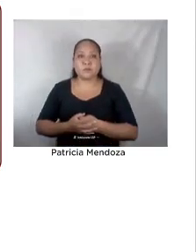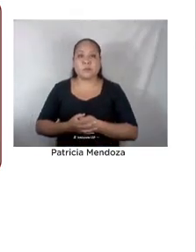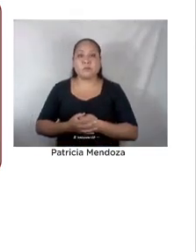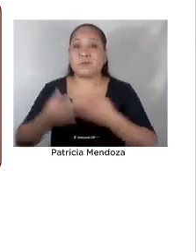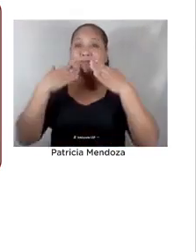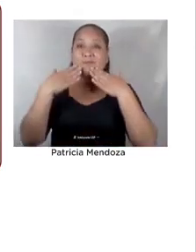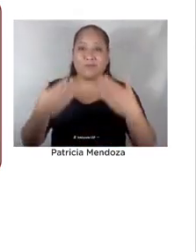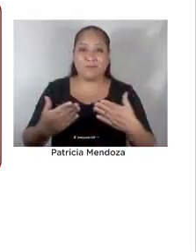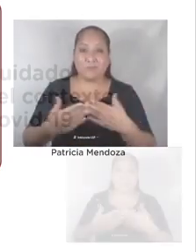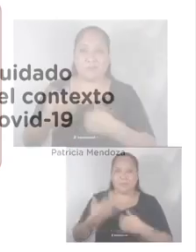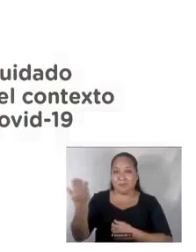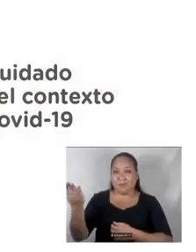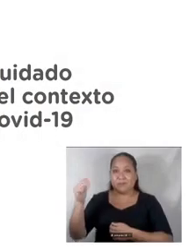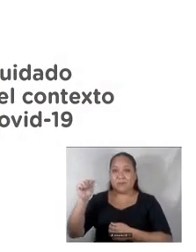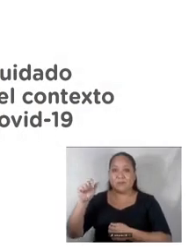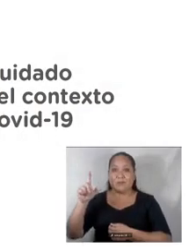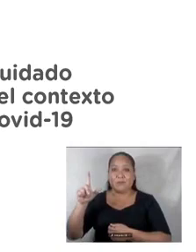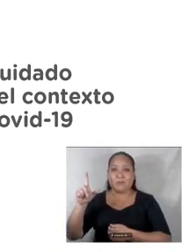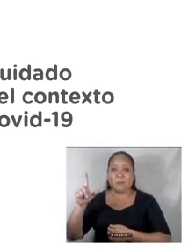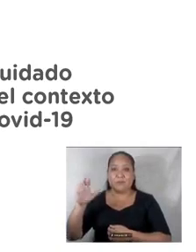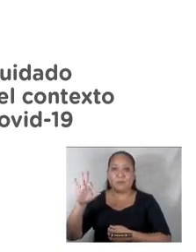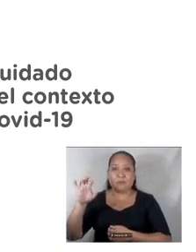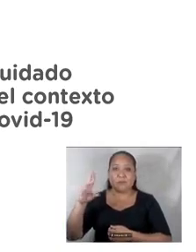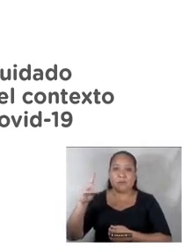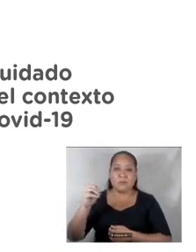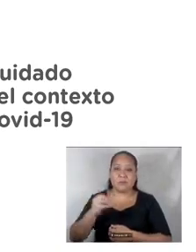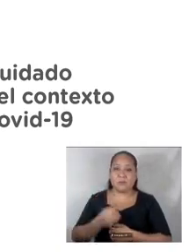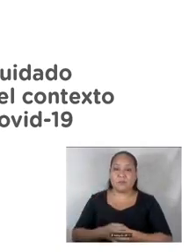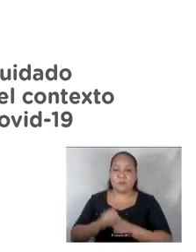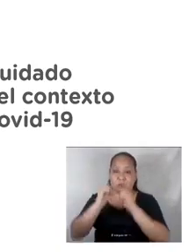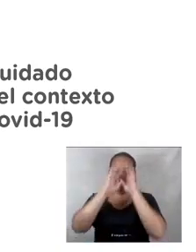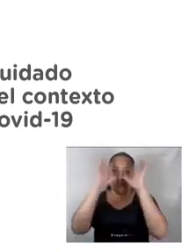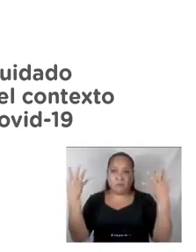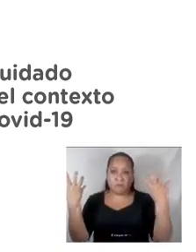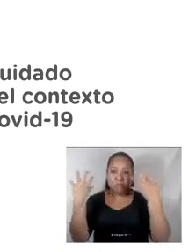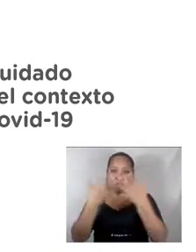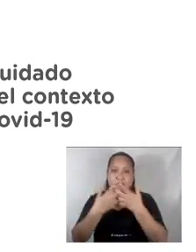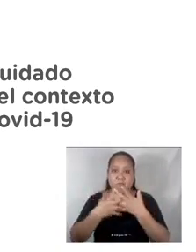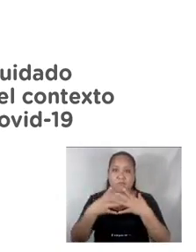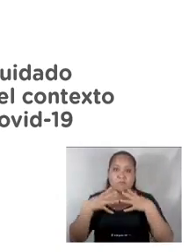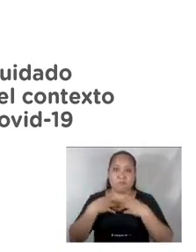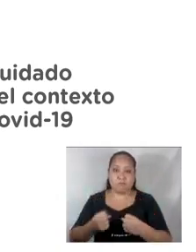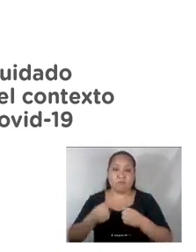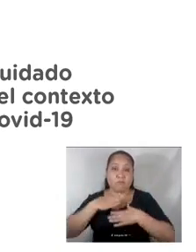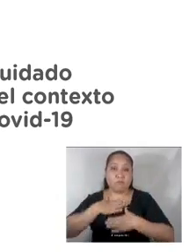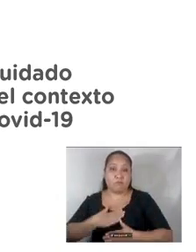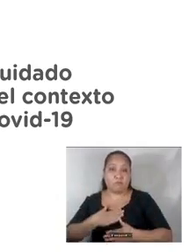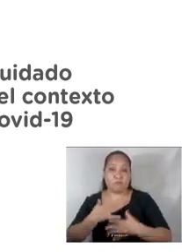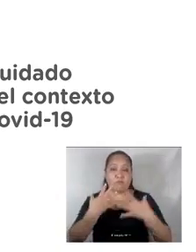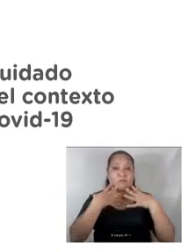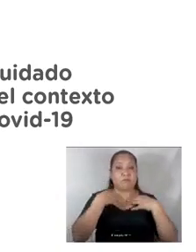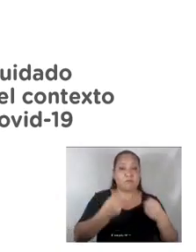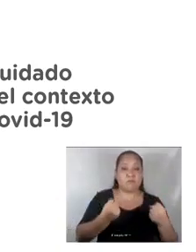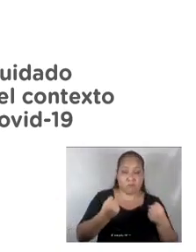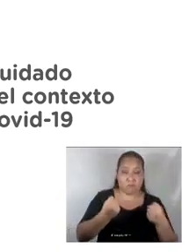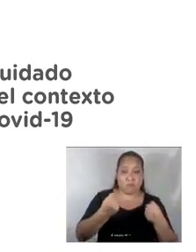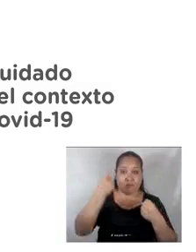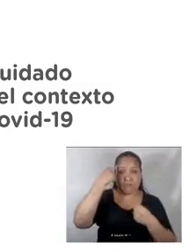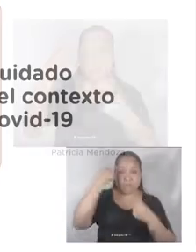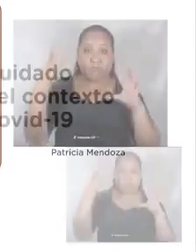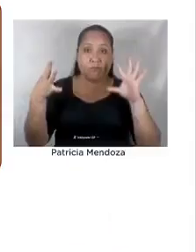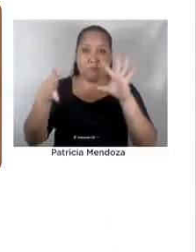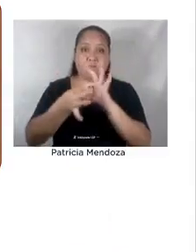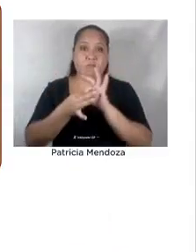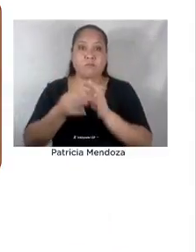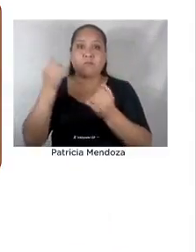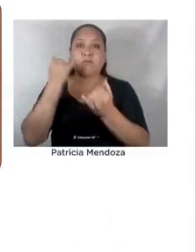Muchas gracias, Alfredo. Nos queda clara esta relación estrecha que hay entre la salud física y la salud mental. Vamos ahora con